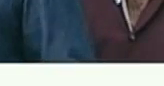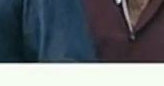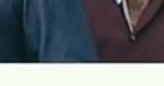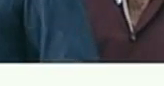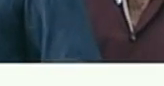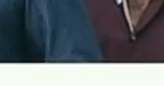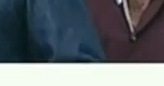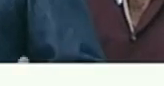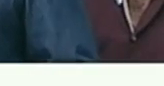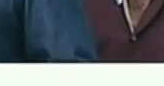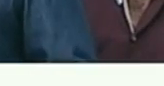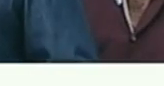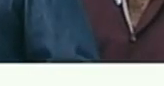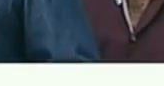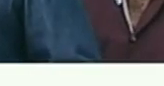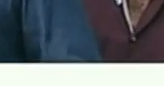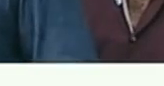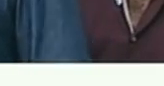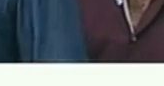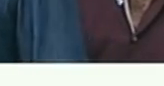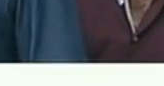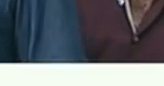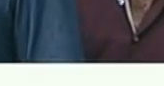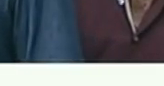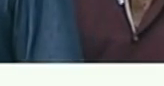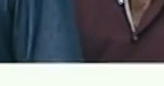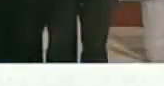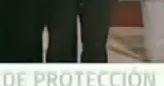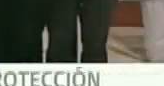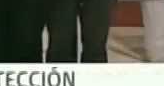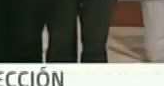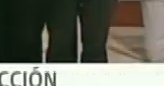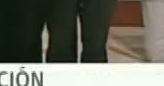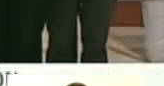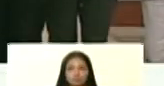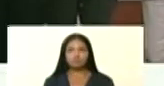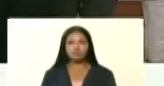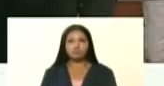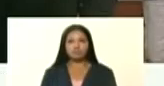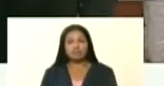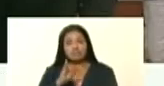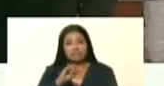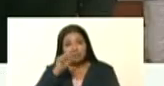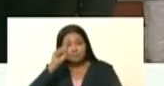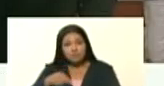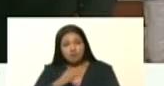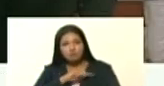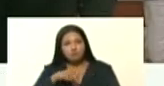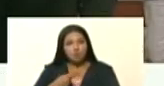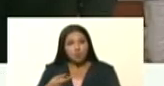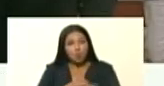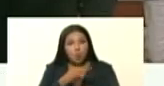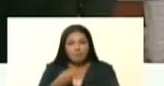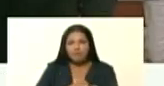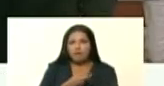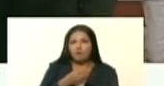is our job to do that for them. Y puesto que el gobierno de Estados